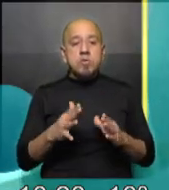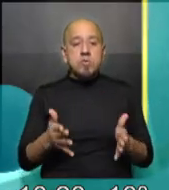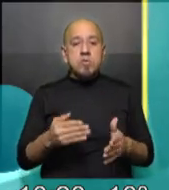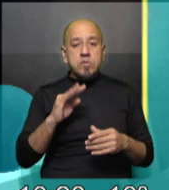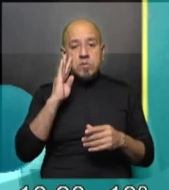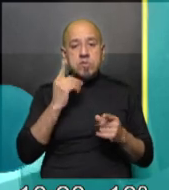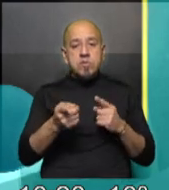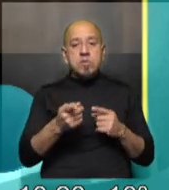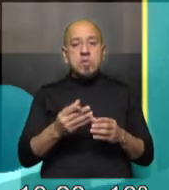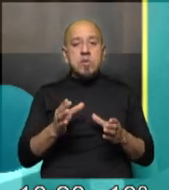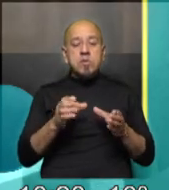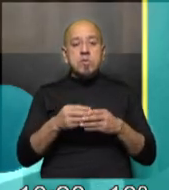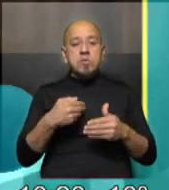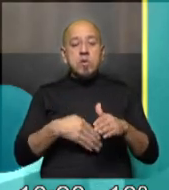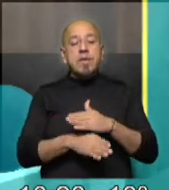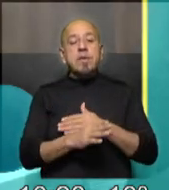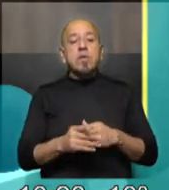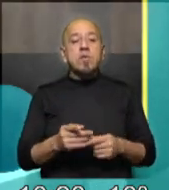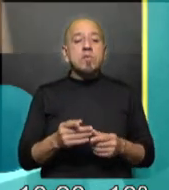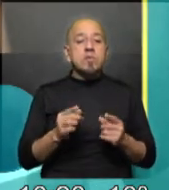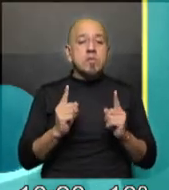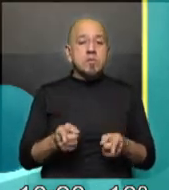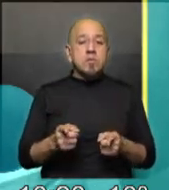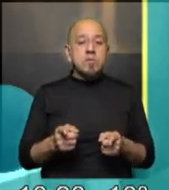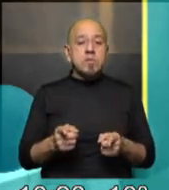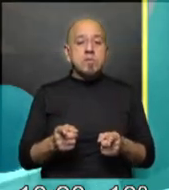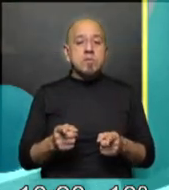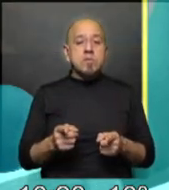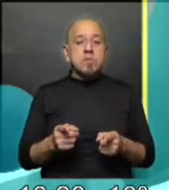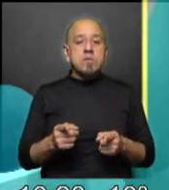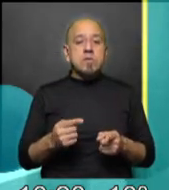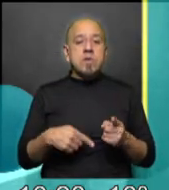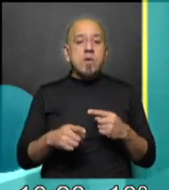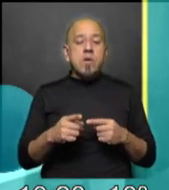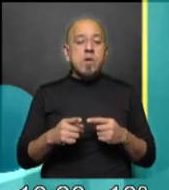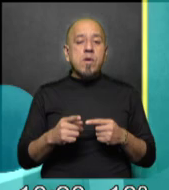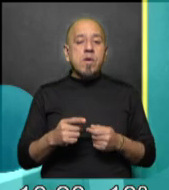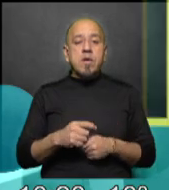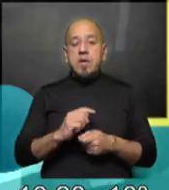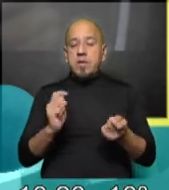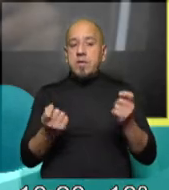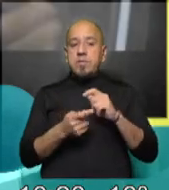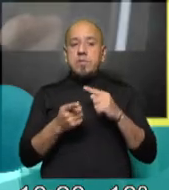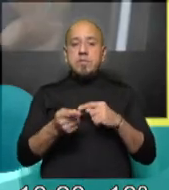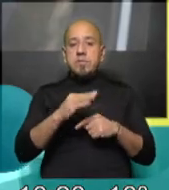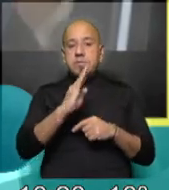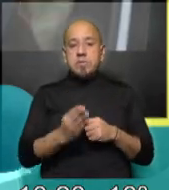a la colectividad por dentro, sino que además su devenir vital, digamos, cambia este